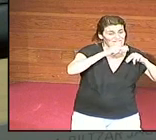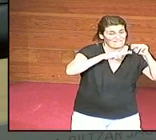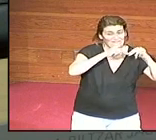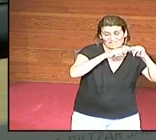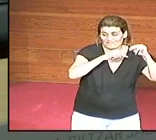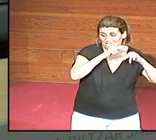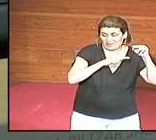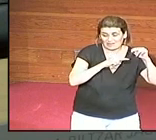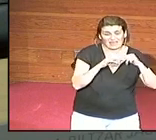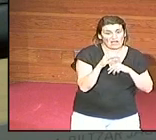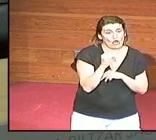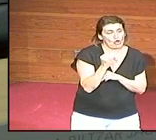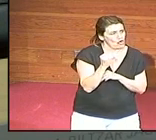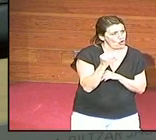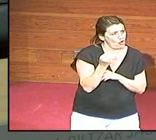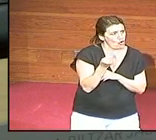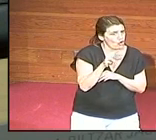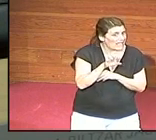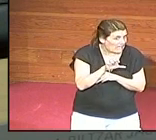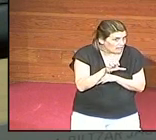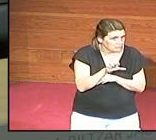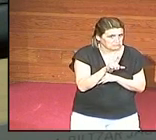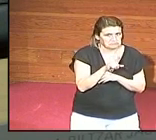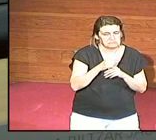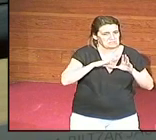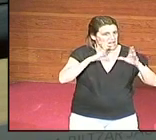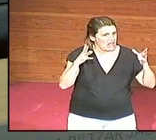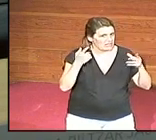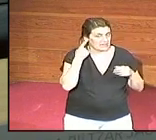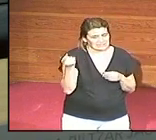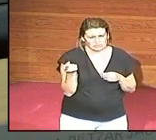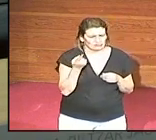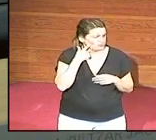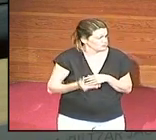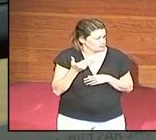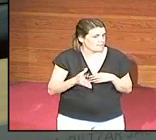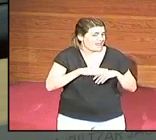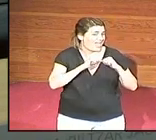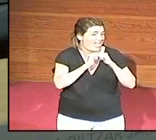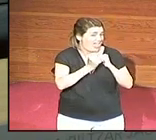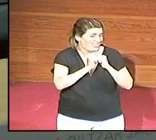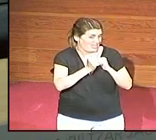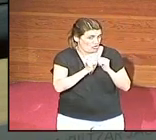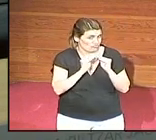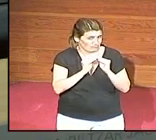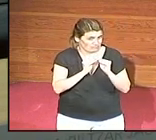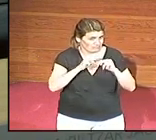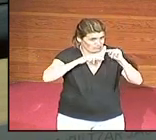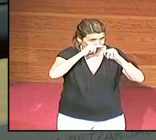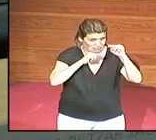más grande del mundo. El coque es imprescindible para hacer acero, por aquí seguro que sabéis bastante también de